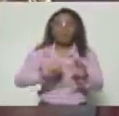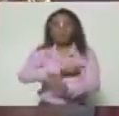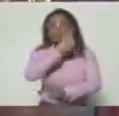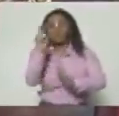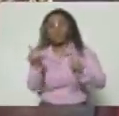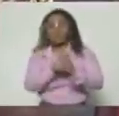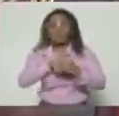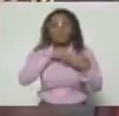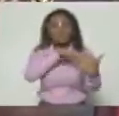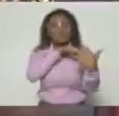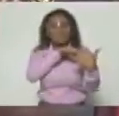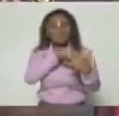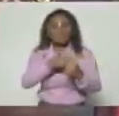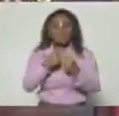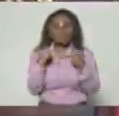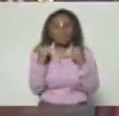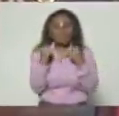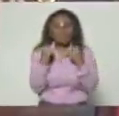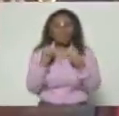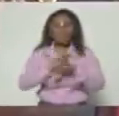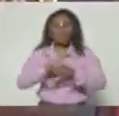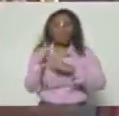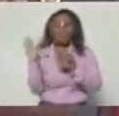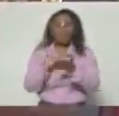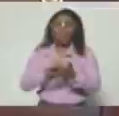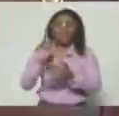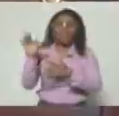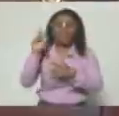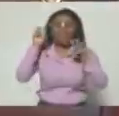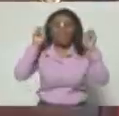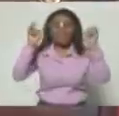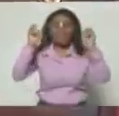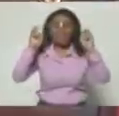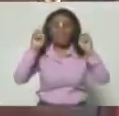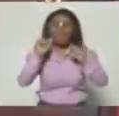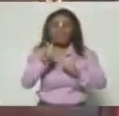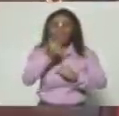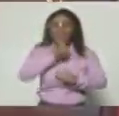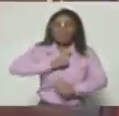Fría, para aplicar una doctrina de contención,